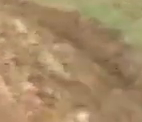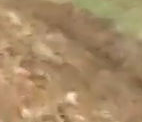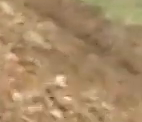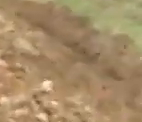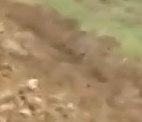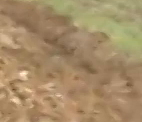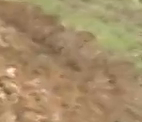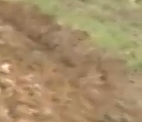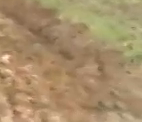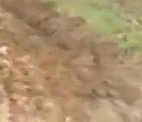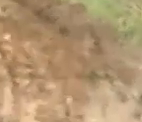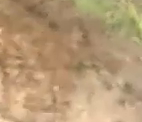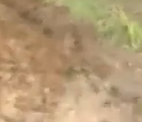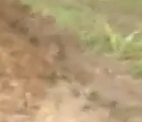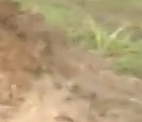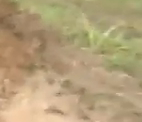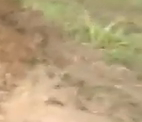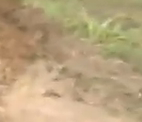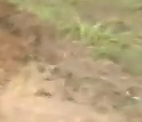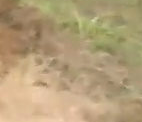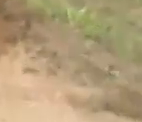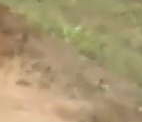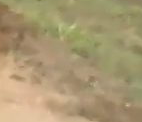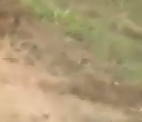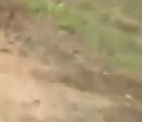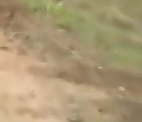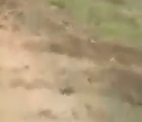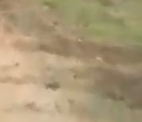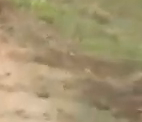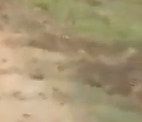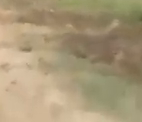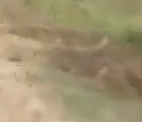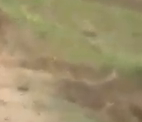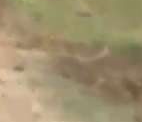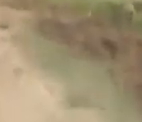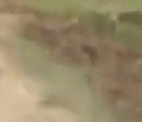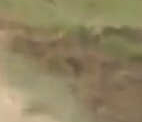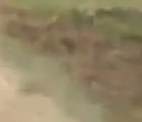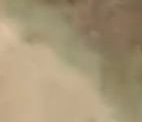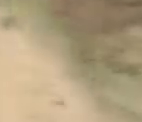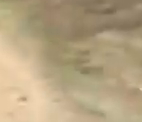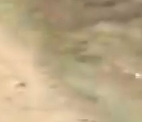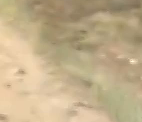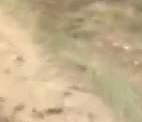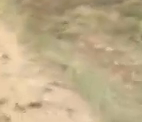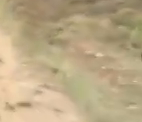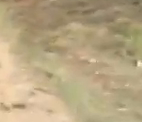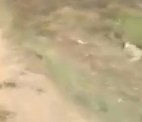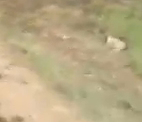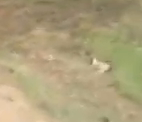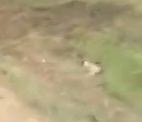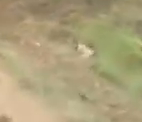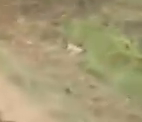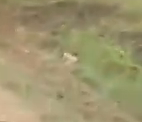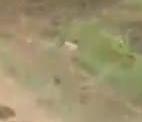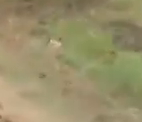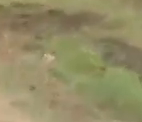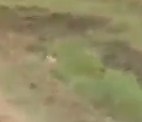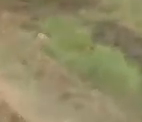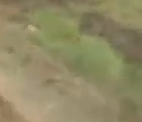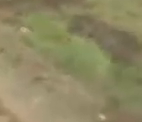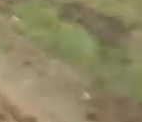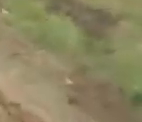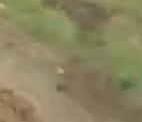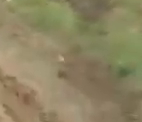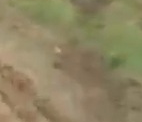la empresa agropecuaria de la Fuerza Armada Nacional Bolivariana Agrofan, que nació con el impulso del comandante eterno Hugo